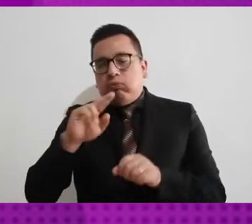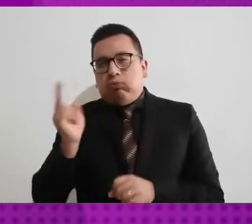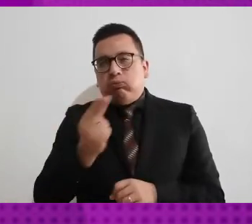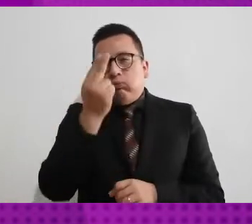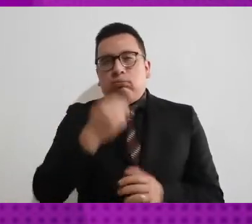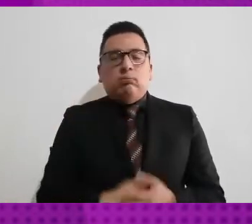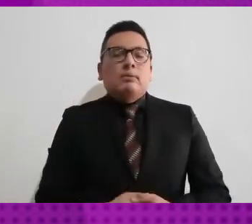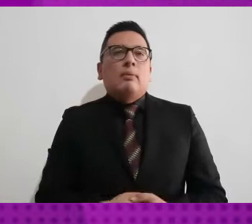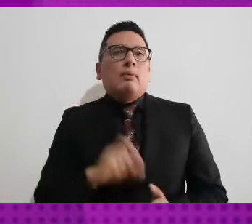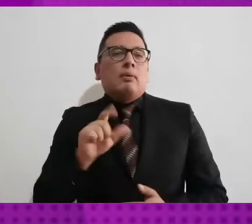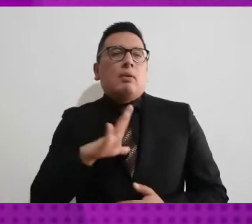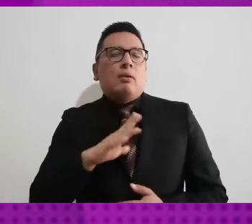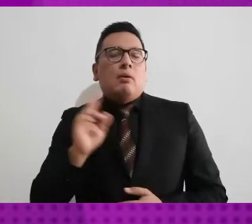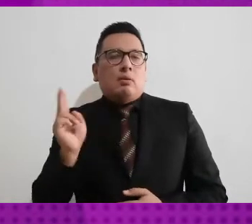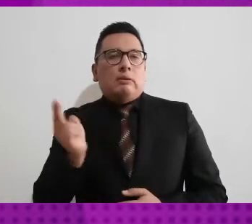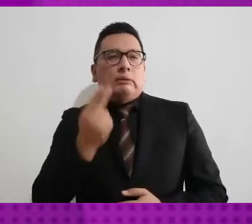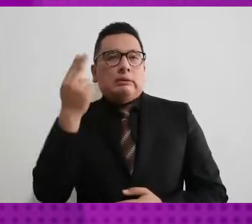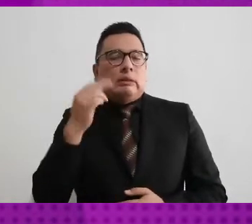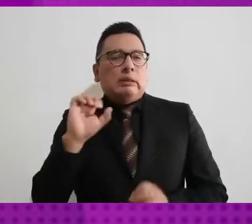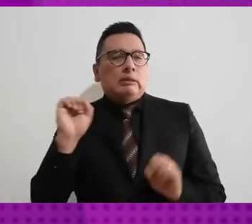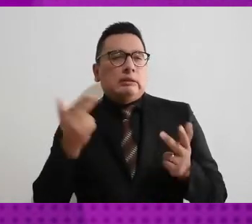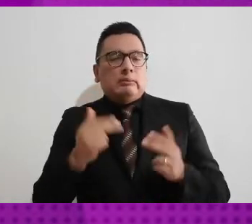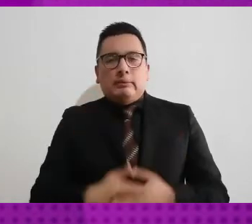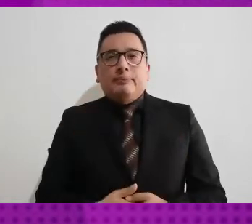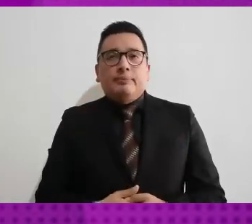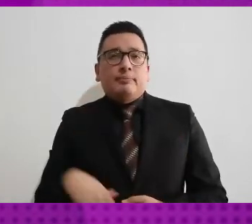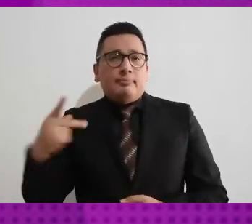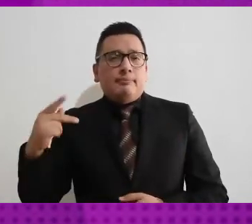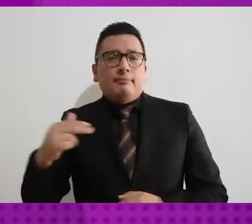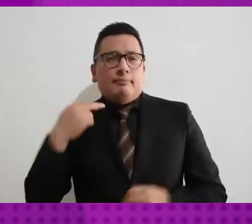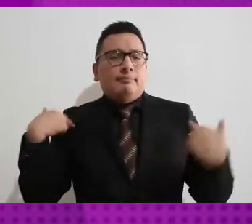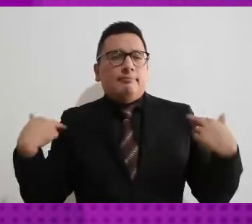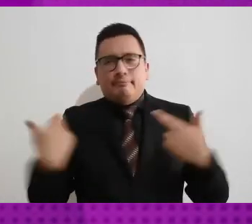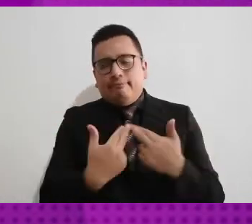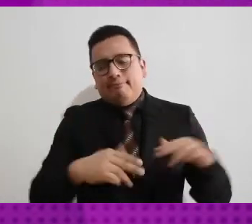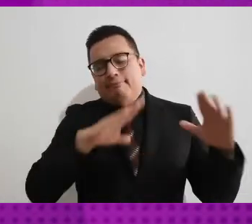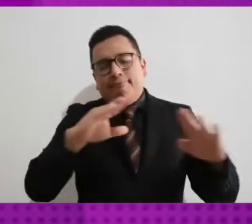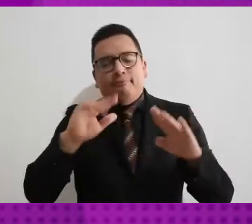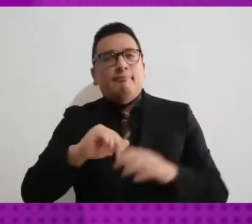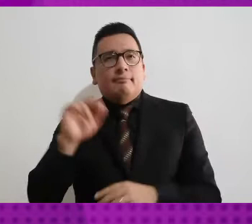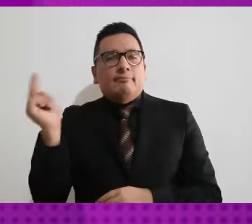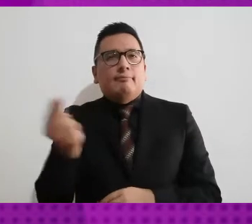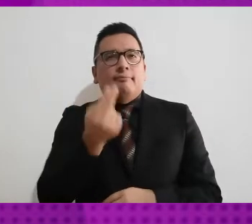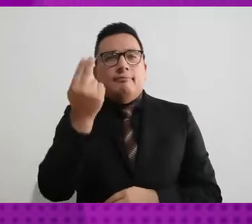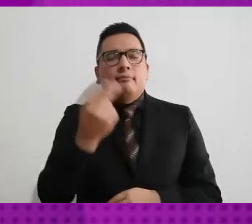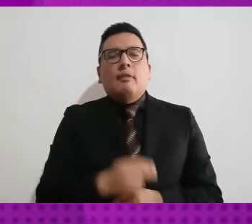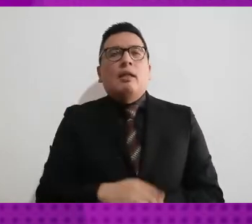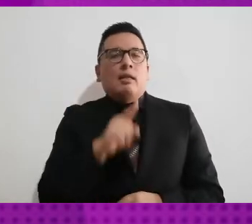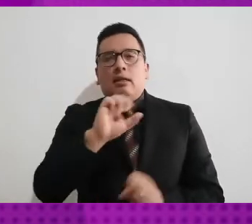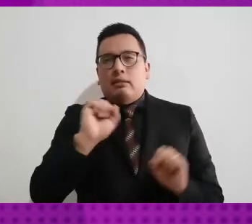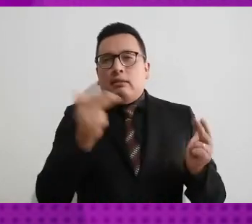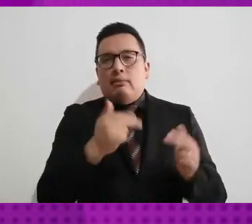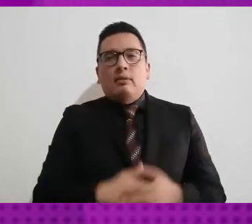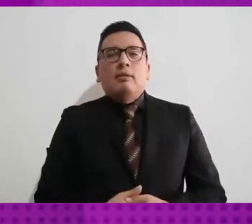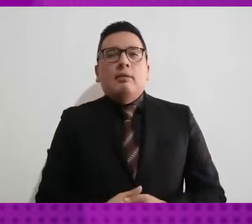en Derecho por la Universidad Autónoma de Chiapas. Es catedrático del Instituto de Investigaciones Jurídicas de la Universidad Autónoma